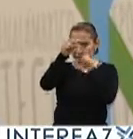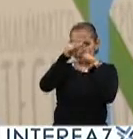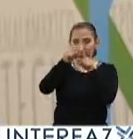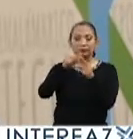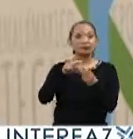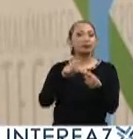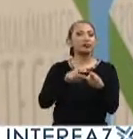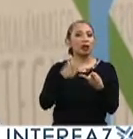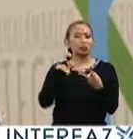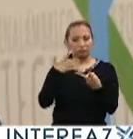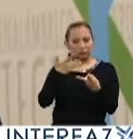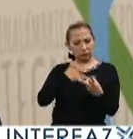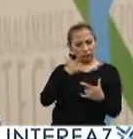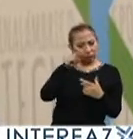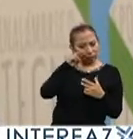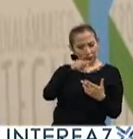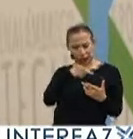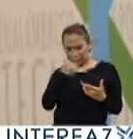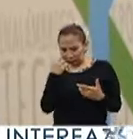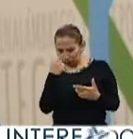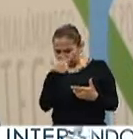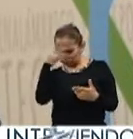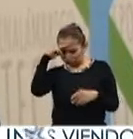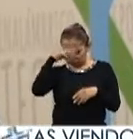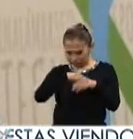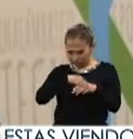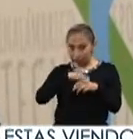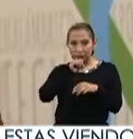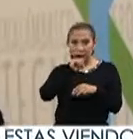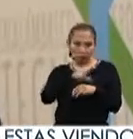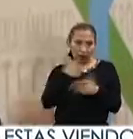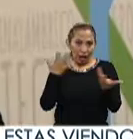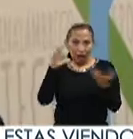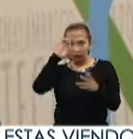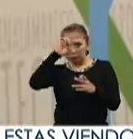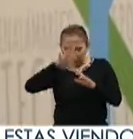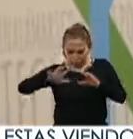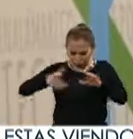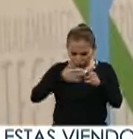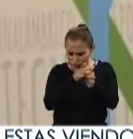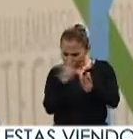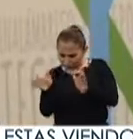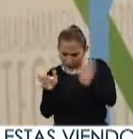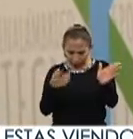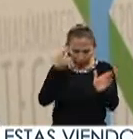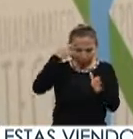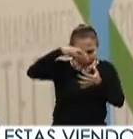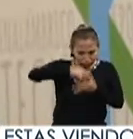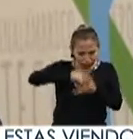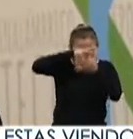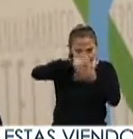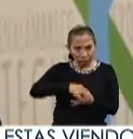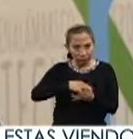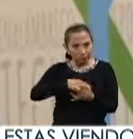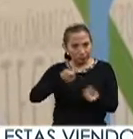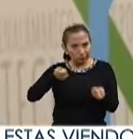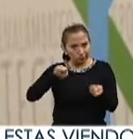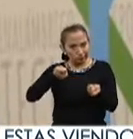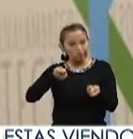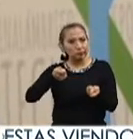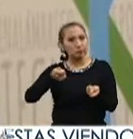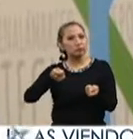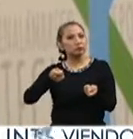cuestiones de percepción y de memoria. Por supuesto, cuestiones espaciales y de coordinación mano-ojos son muy comunes.